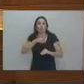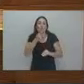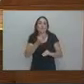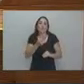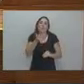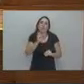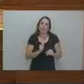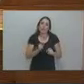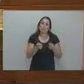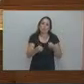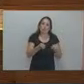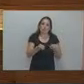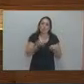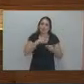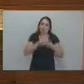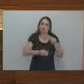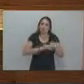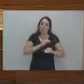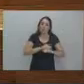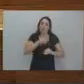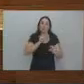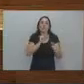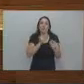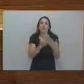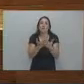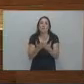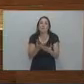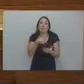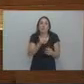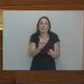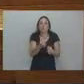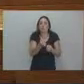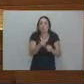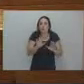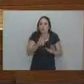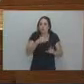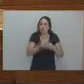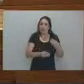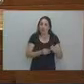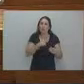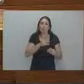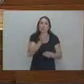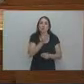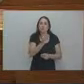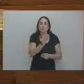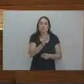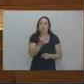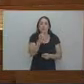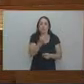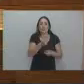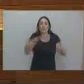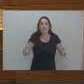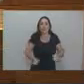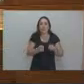hemos hecho, les hemos invitado al debate, no lo han aceptado, pero nosotros sí que lo hemos hecho para nosotros. Prometimos no financiar nuestra campaña con